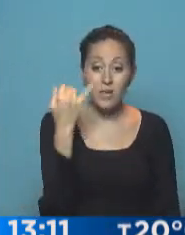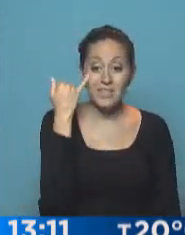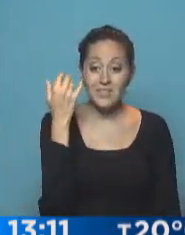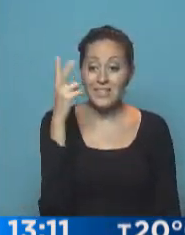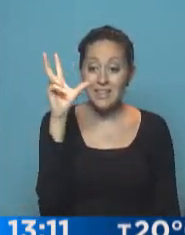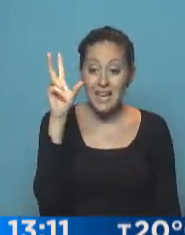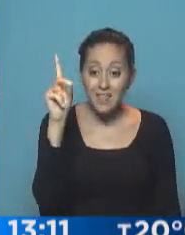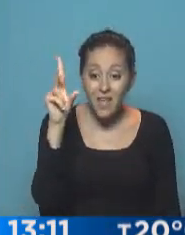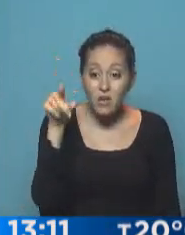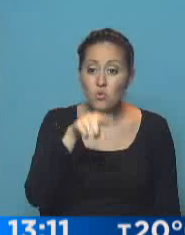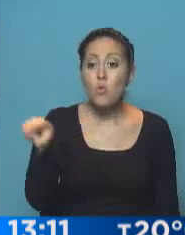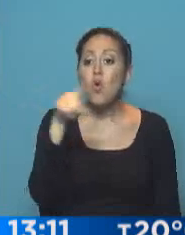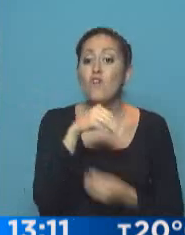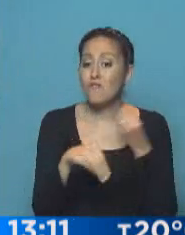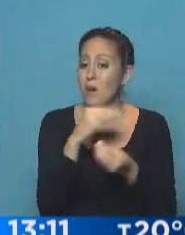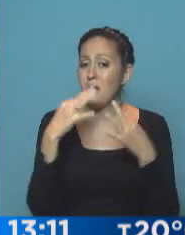falta a nadie.